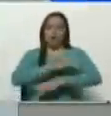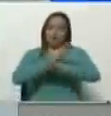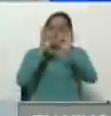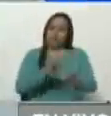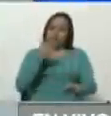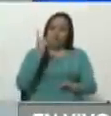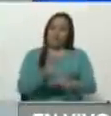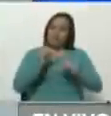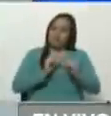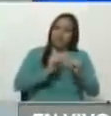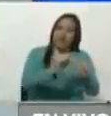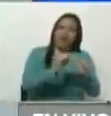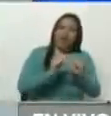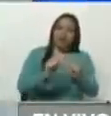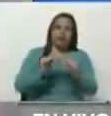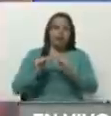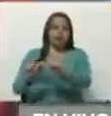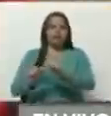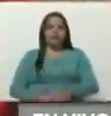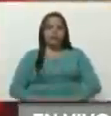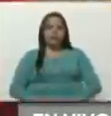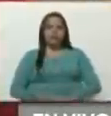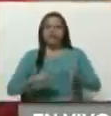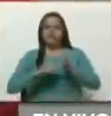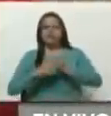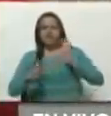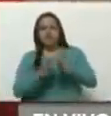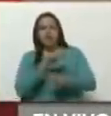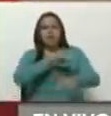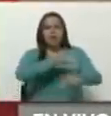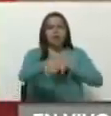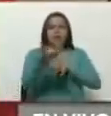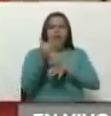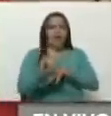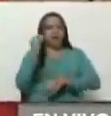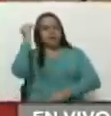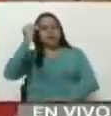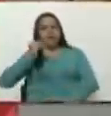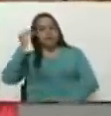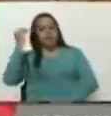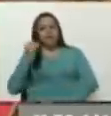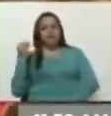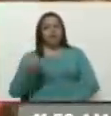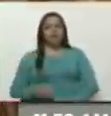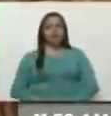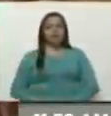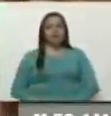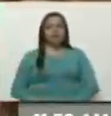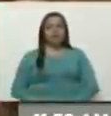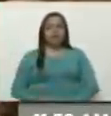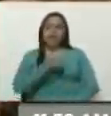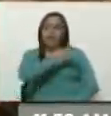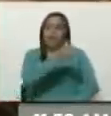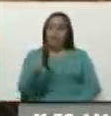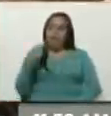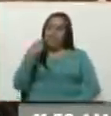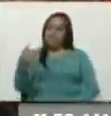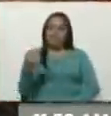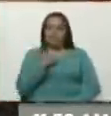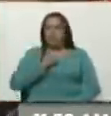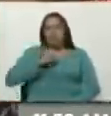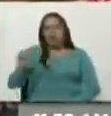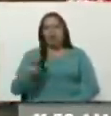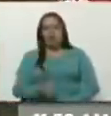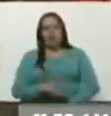seguirla. Es decir, la mayoría es la que impone el criterio. Tampoco es que cada quien va a decir lo que le da la